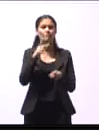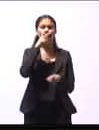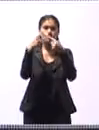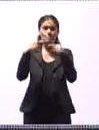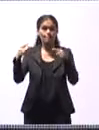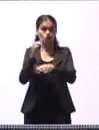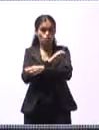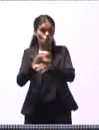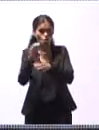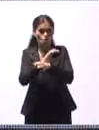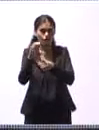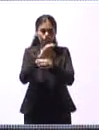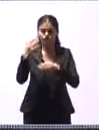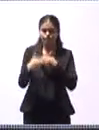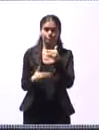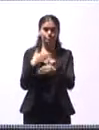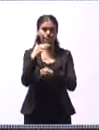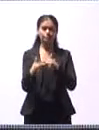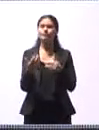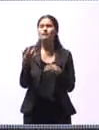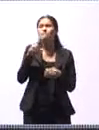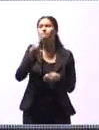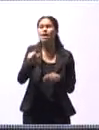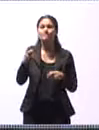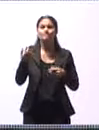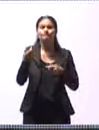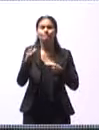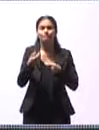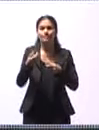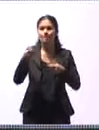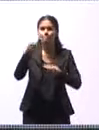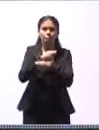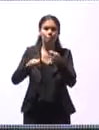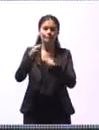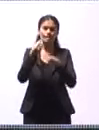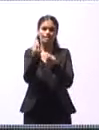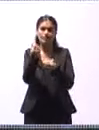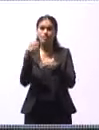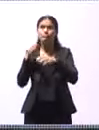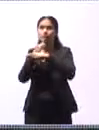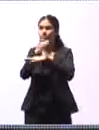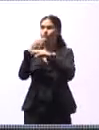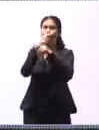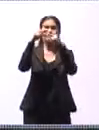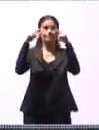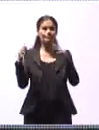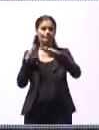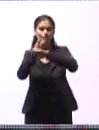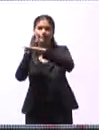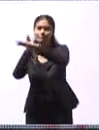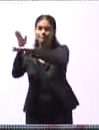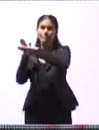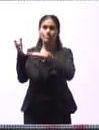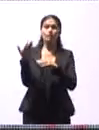es, vamos a hacer mayores inversiones con nuestros países en fronteras, procurando más infraestructura física, buscando